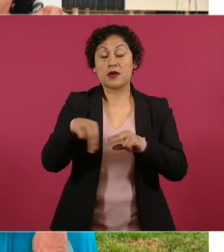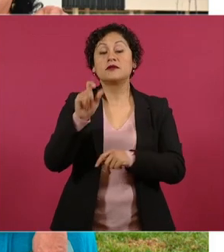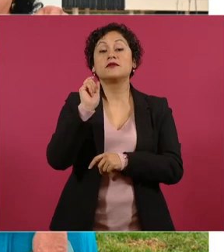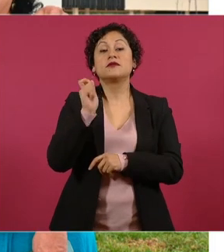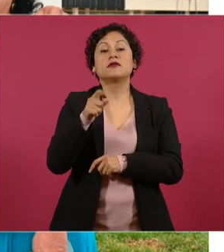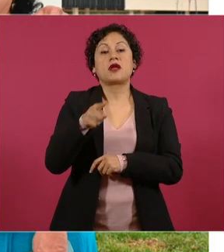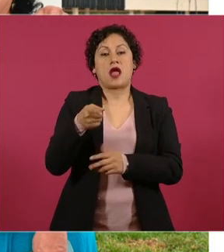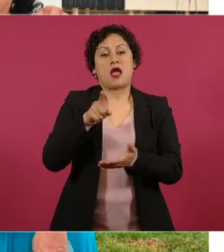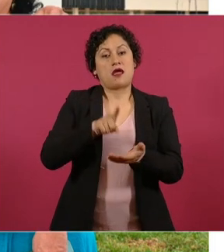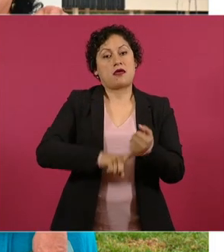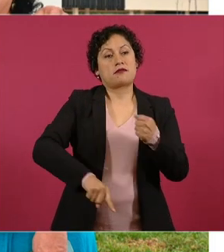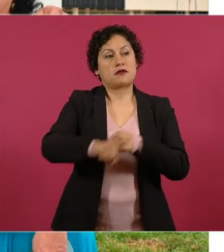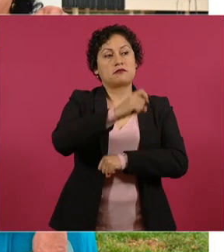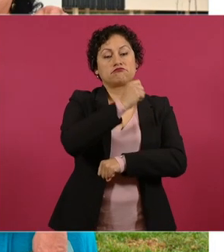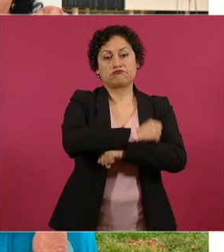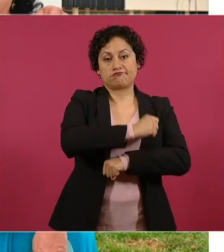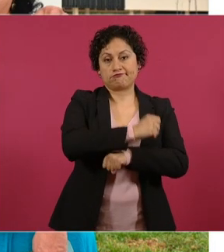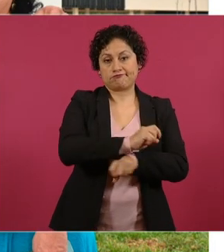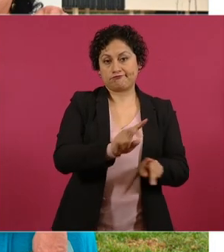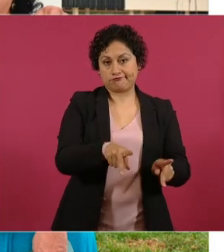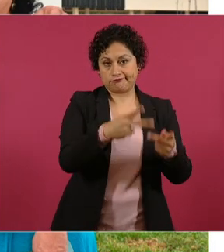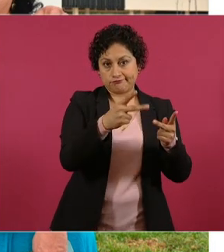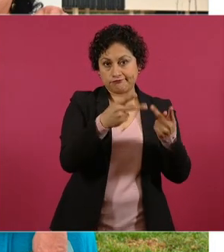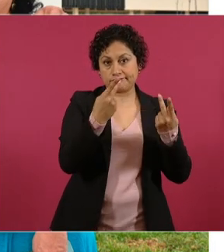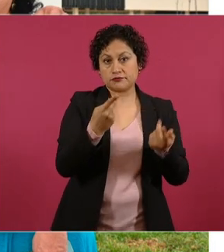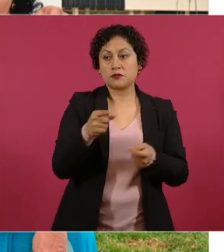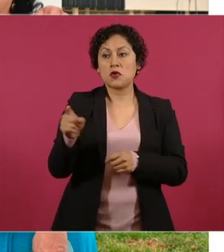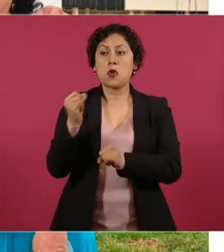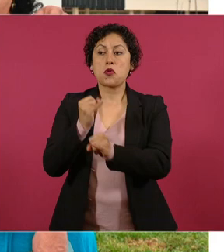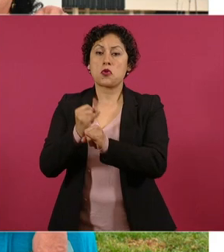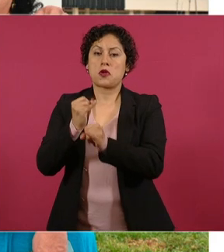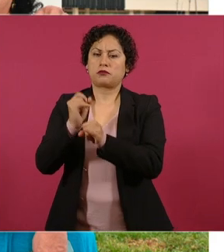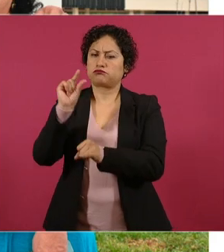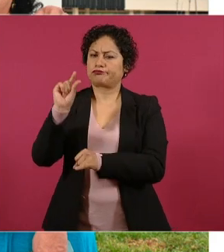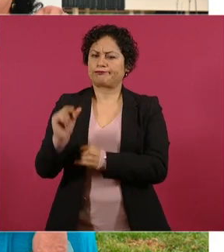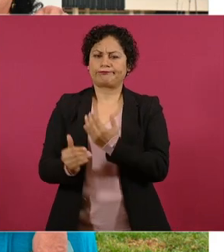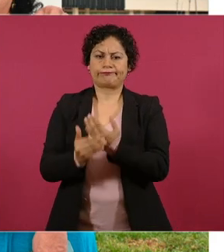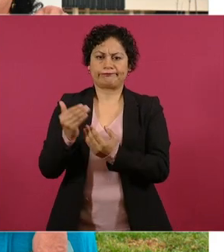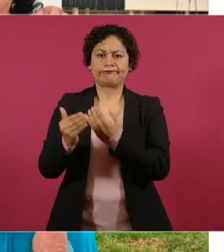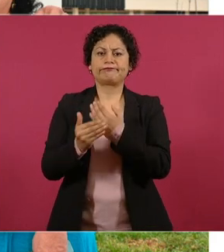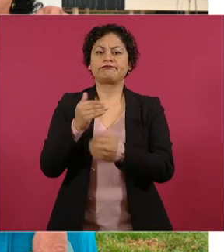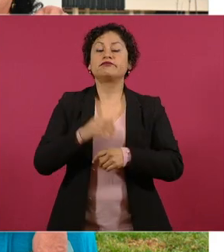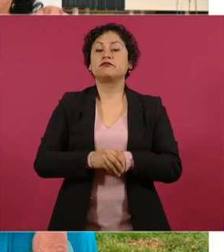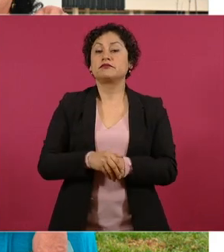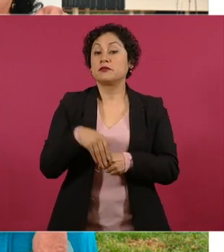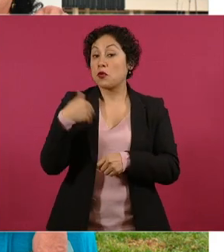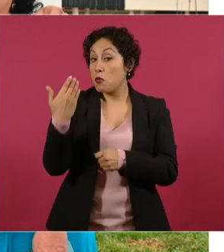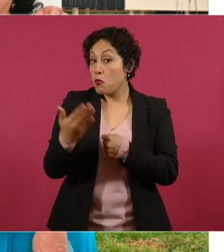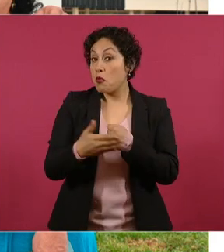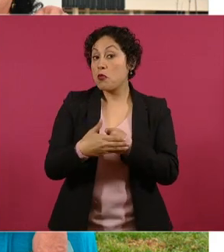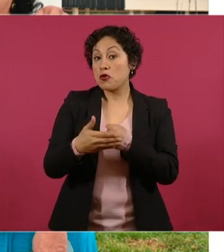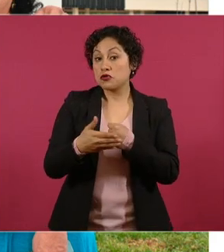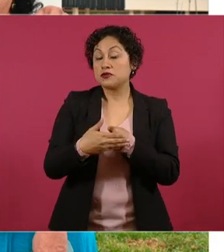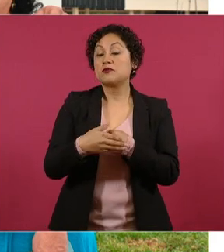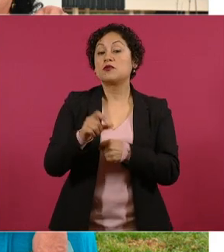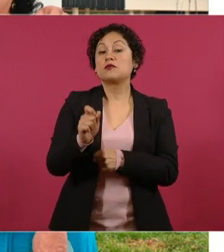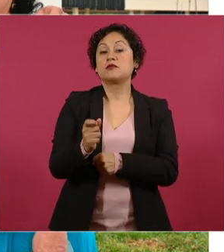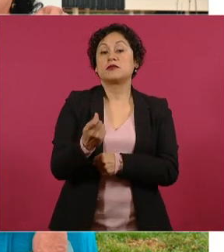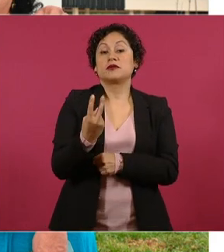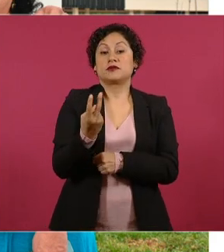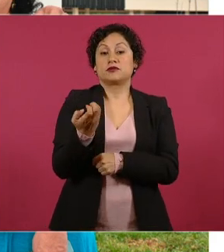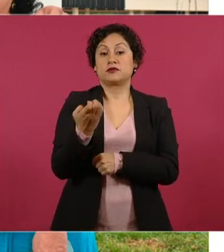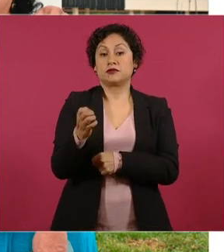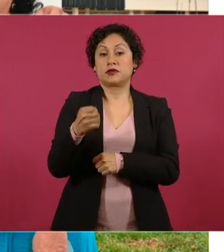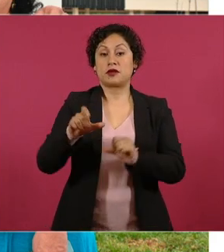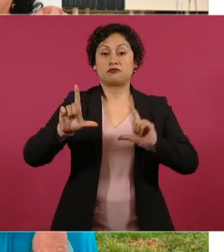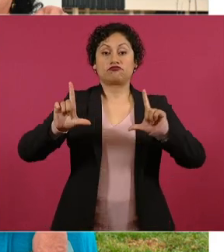en taquilla y una proporción muy baja en línea. Esto empezará a cambiar desde que aperturamos el 22 de enero la página web